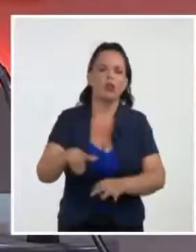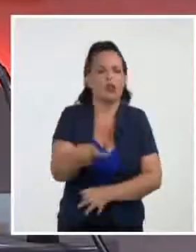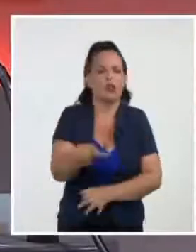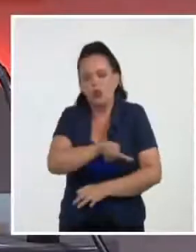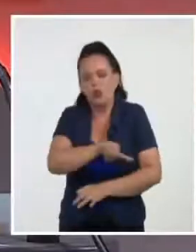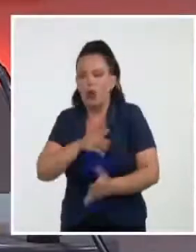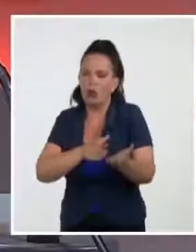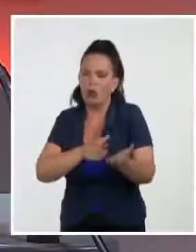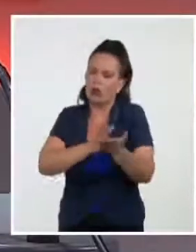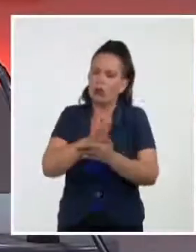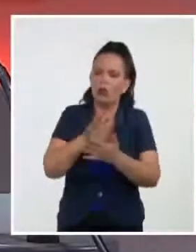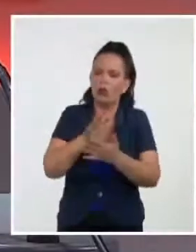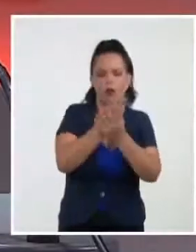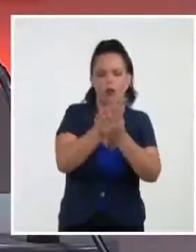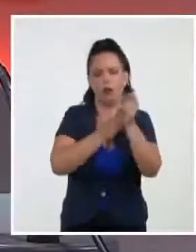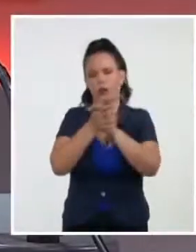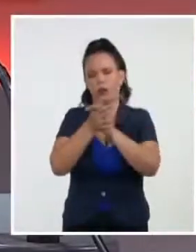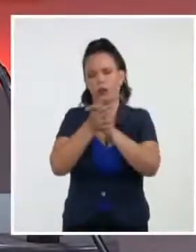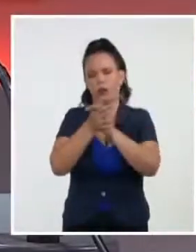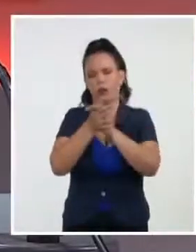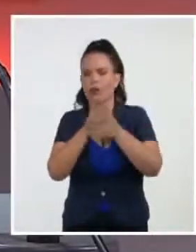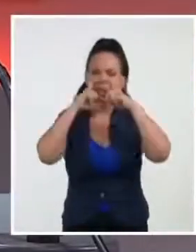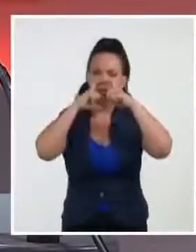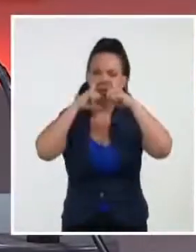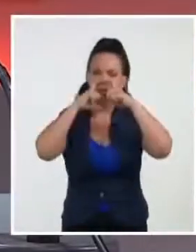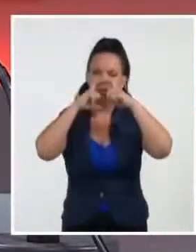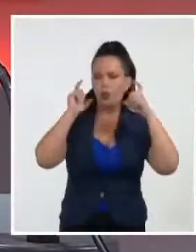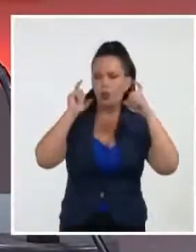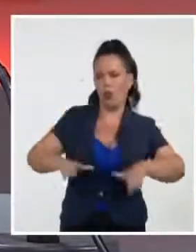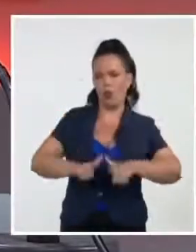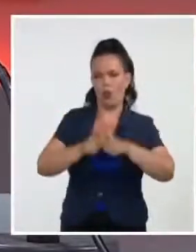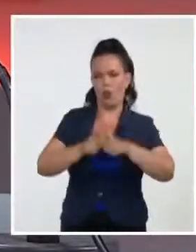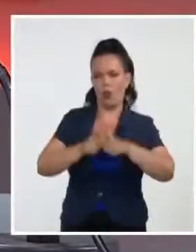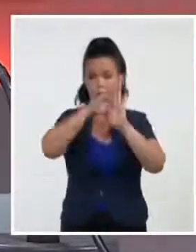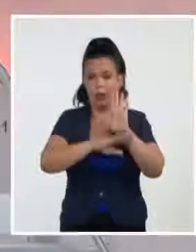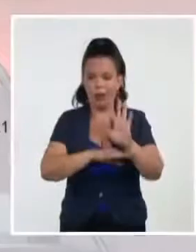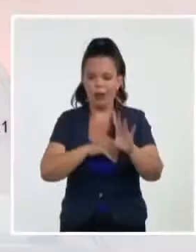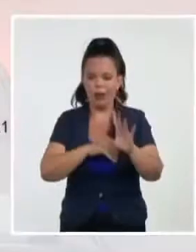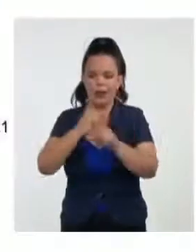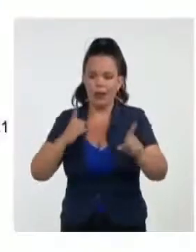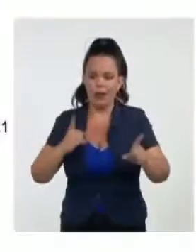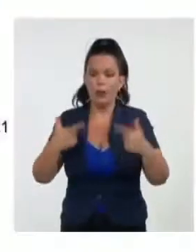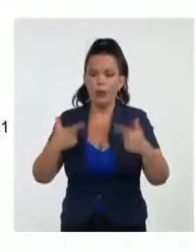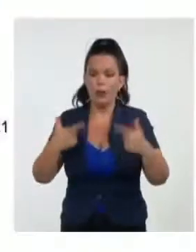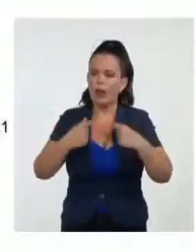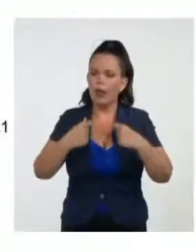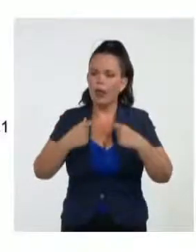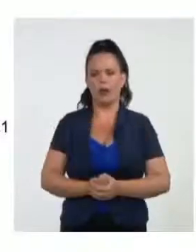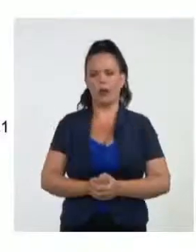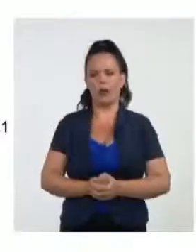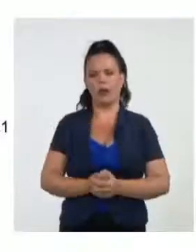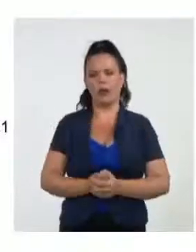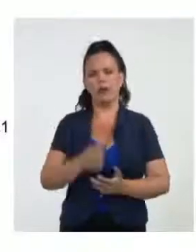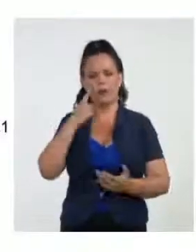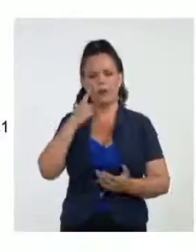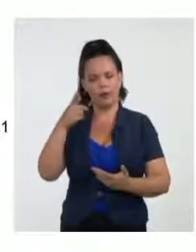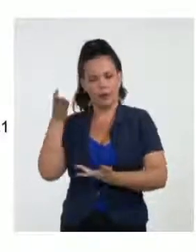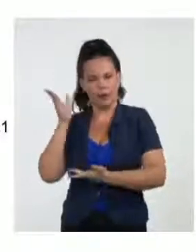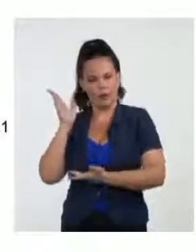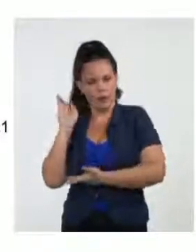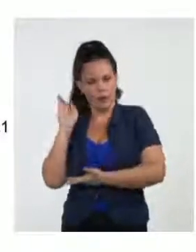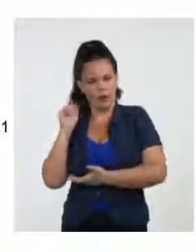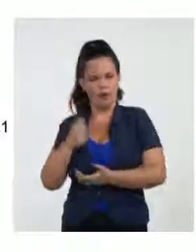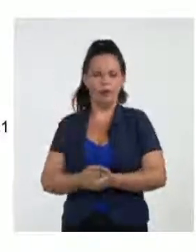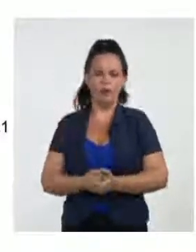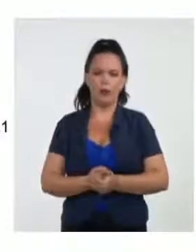la siguiente gráfica que aquí vemos, a ver, aquí qué hemos hecho. A ver, aquí nosotros